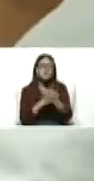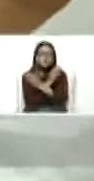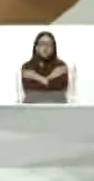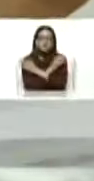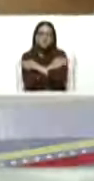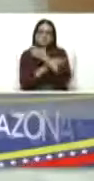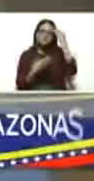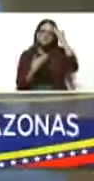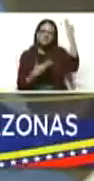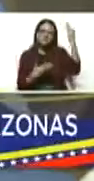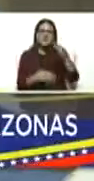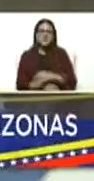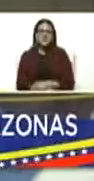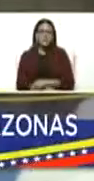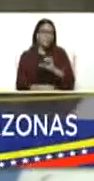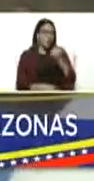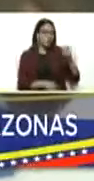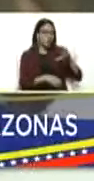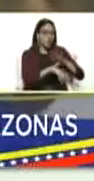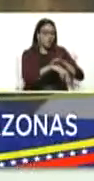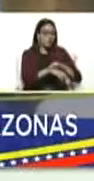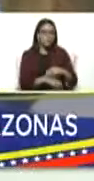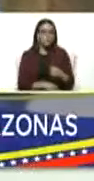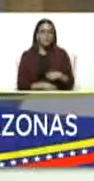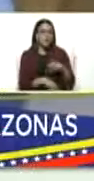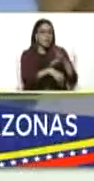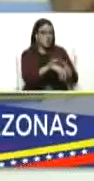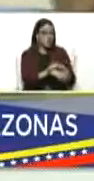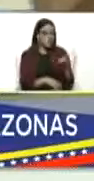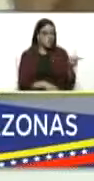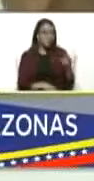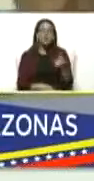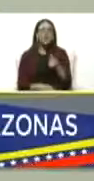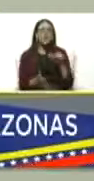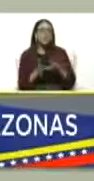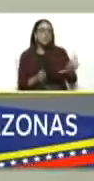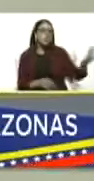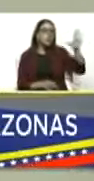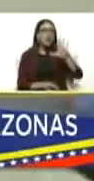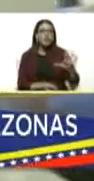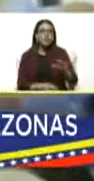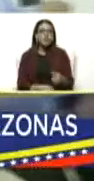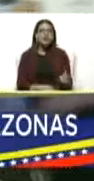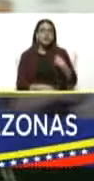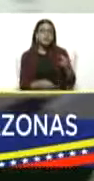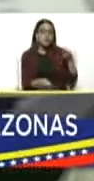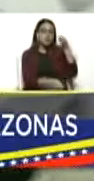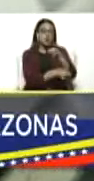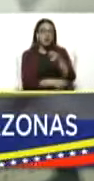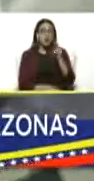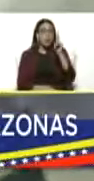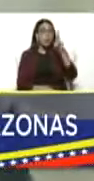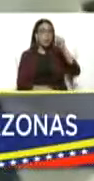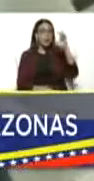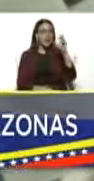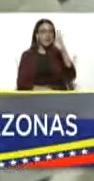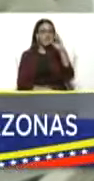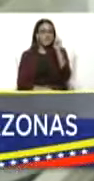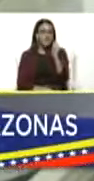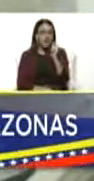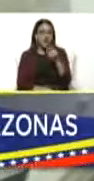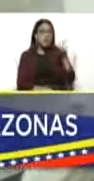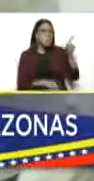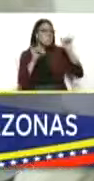¿Tú estudiaste dónde? Soy la primera promoción de los MIC, UNEFA. Cuando el comandante lanzó la carrera de